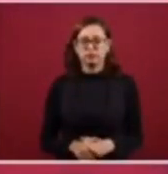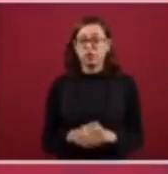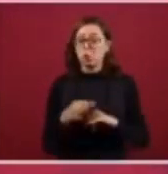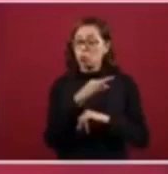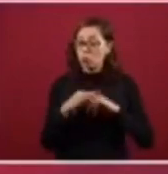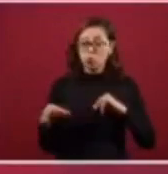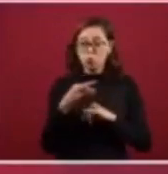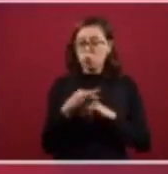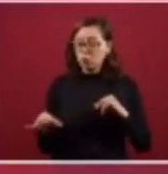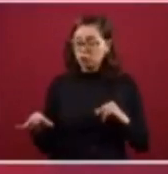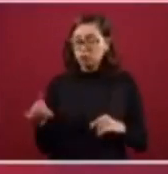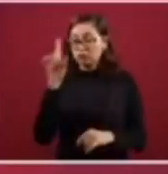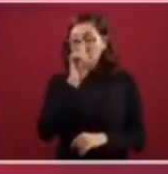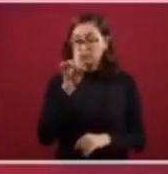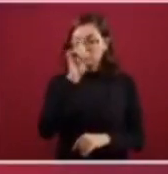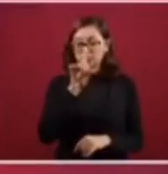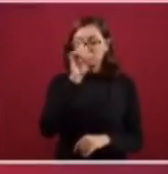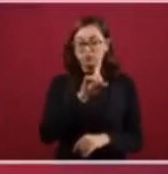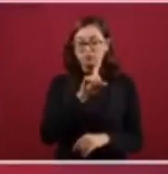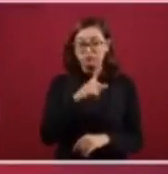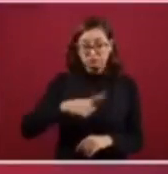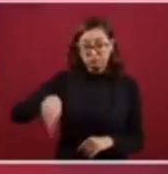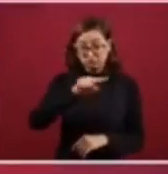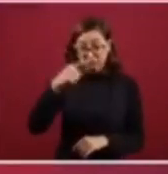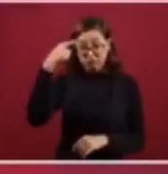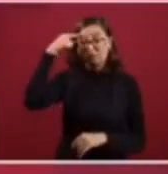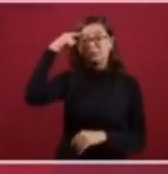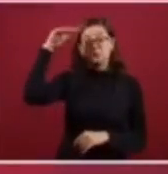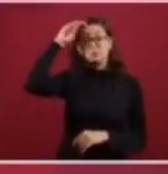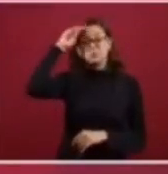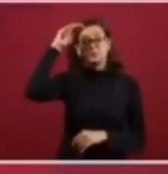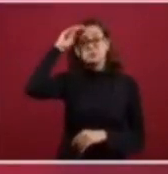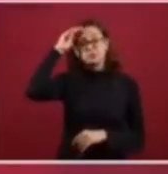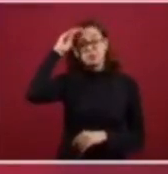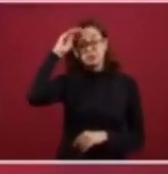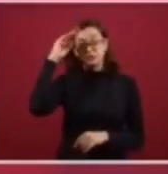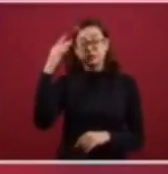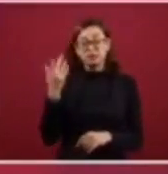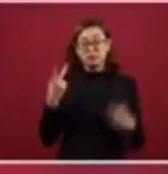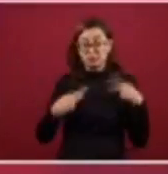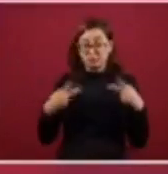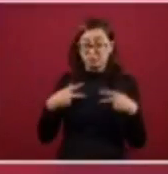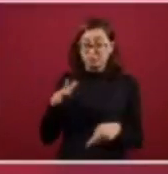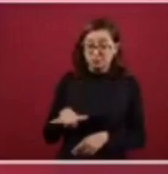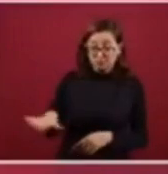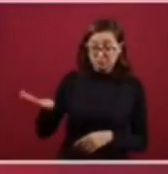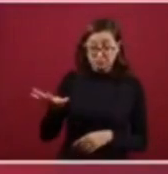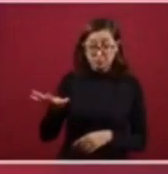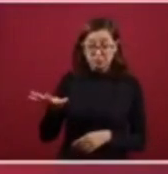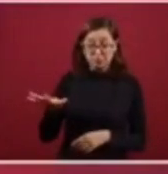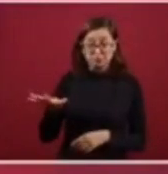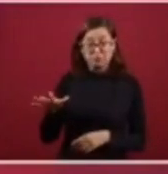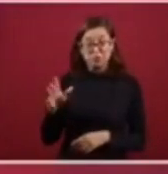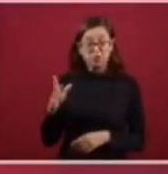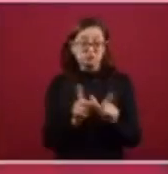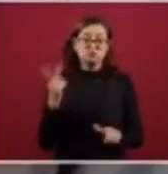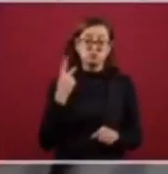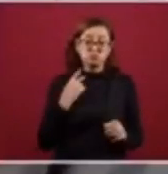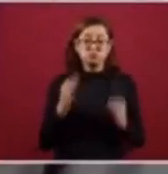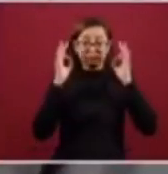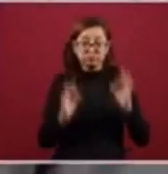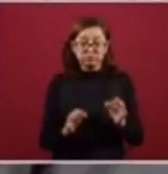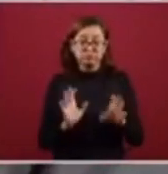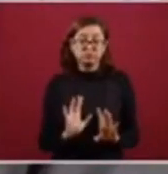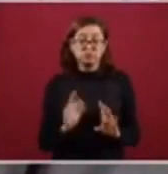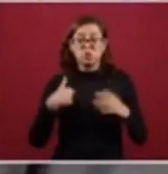recomendación es que no estén pensando que la gente está dormida.